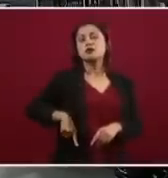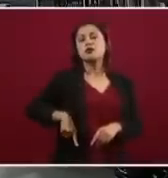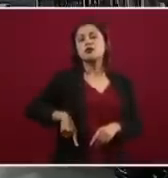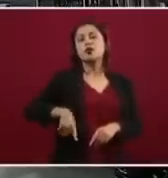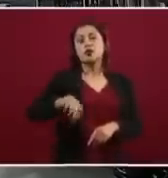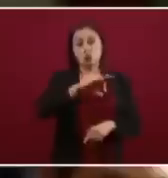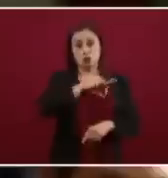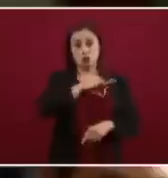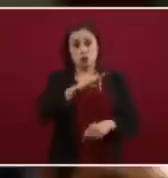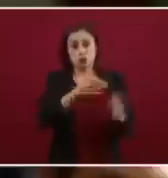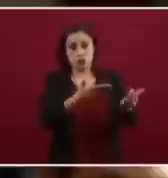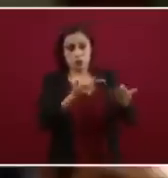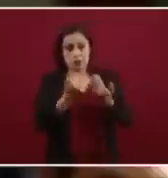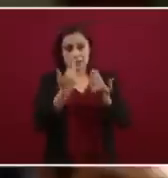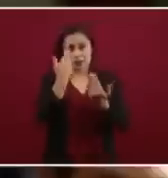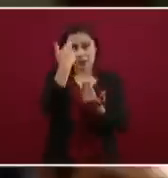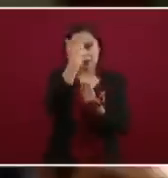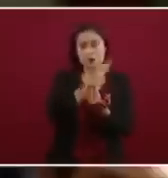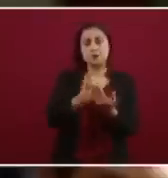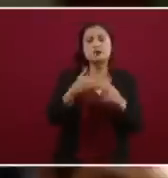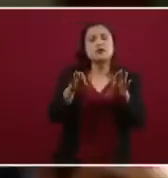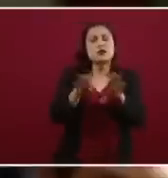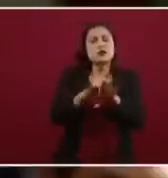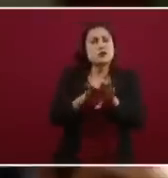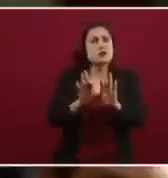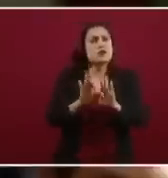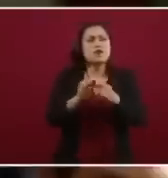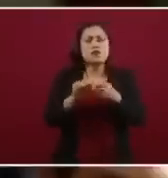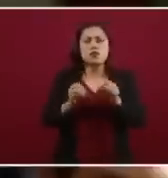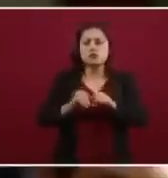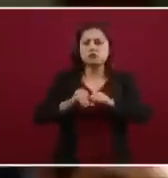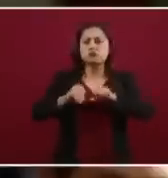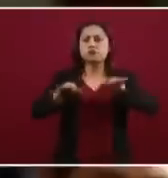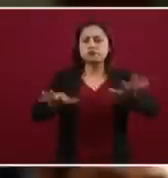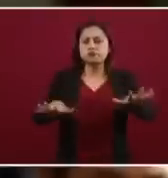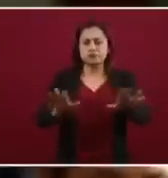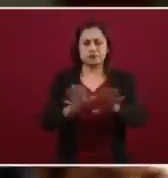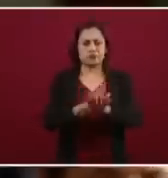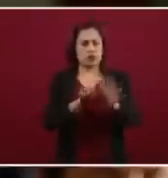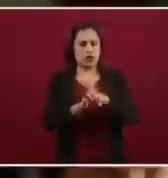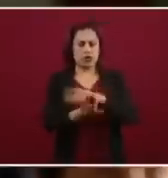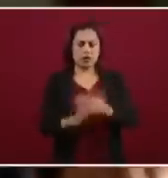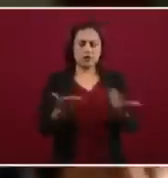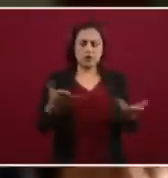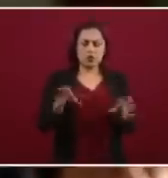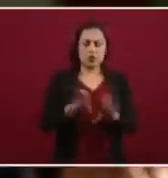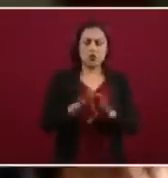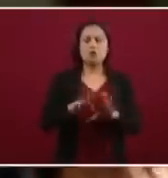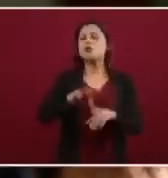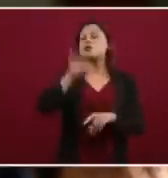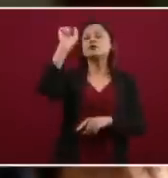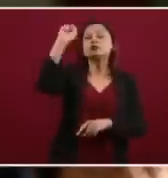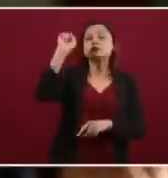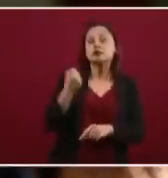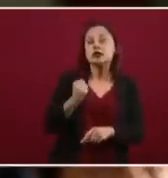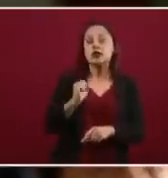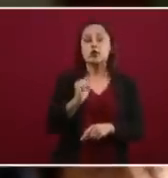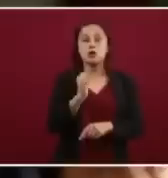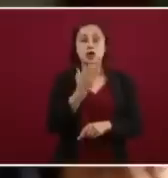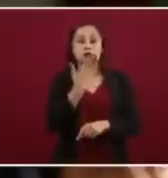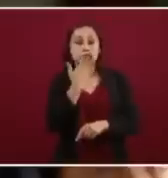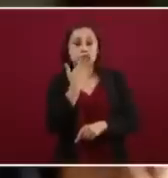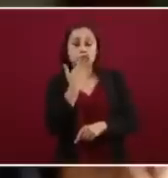de despliegue, porque no queda claro cómo estados como Sinaloa, como Sonora, como